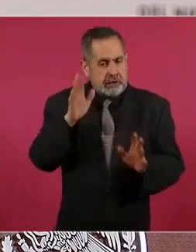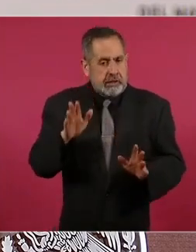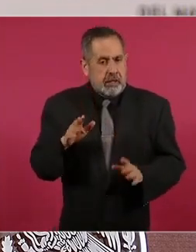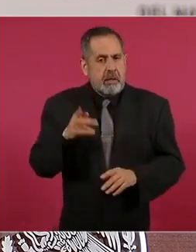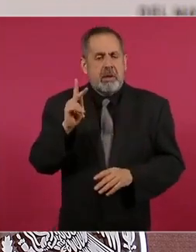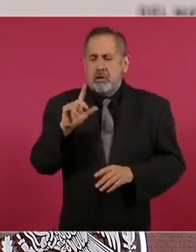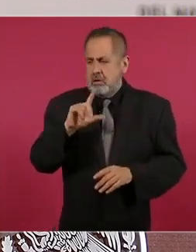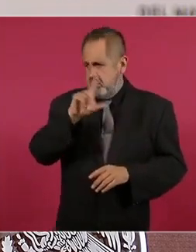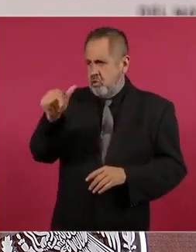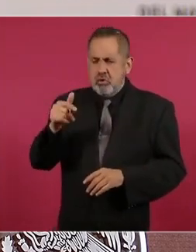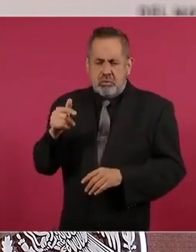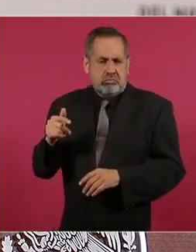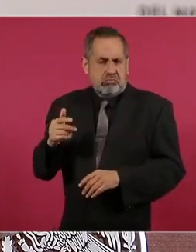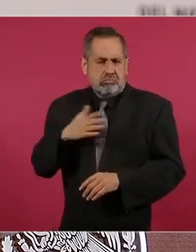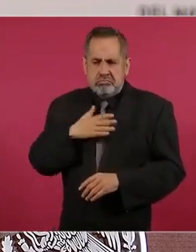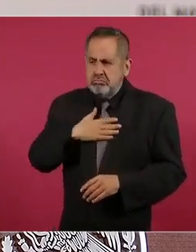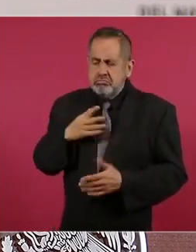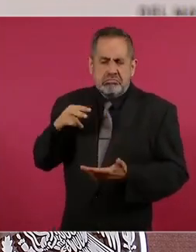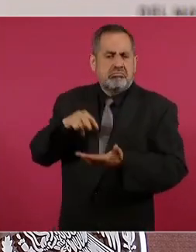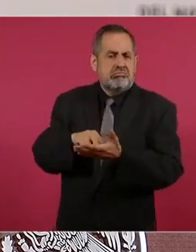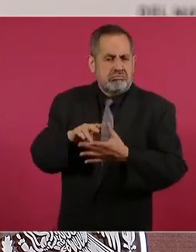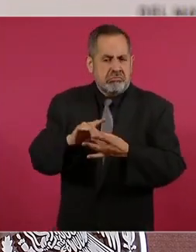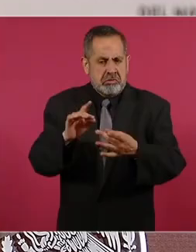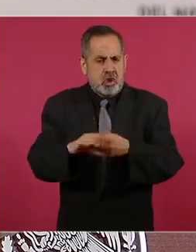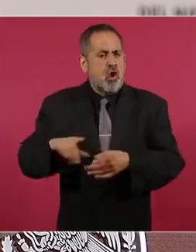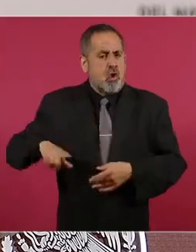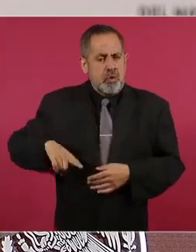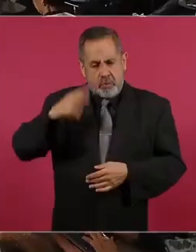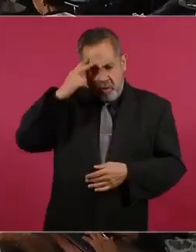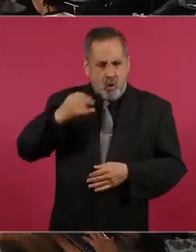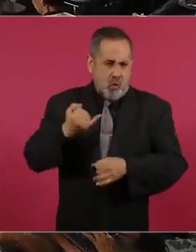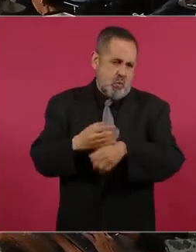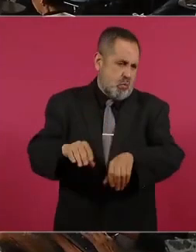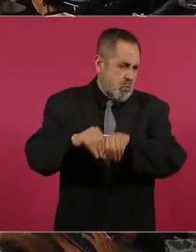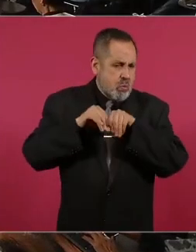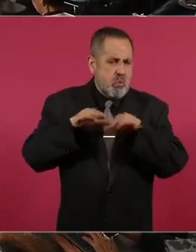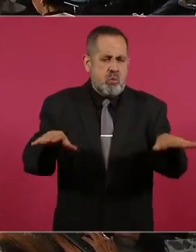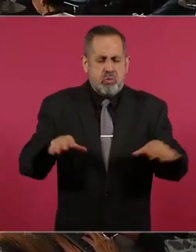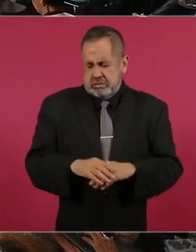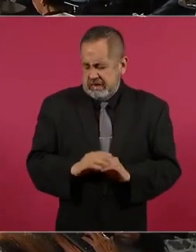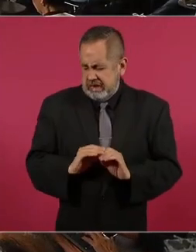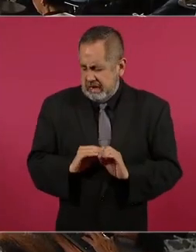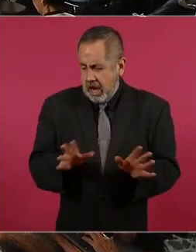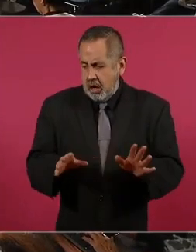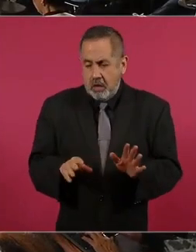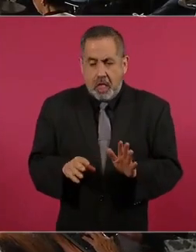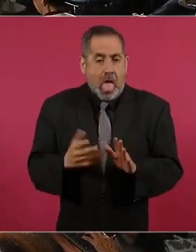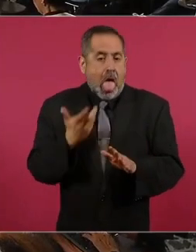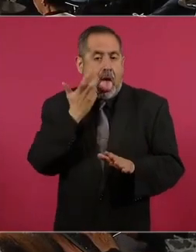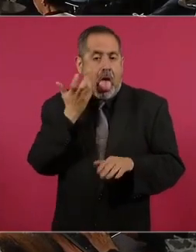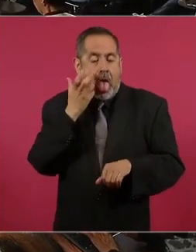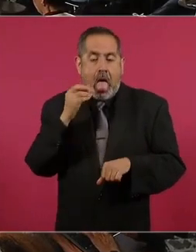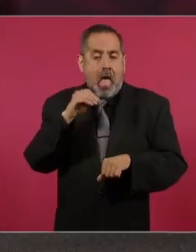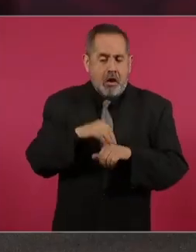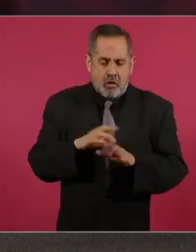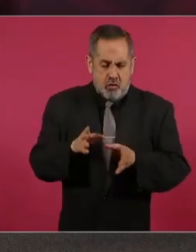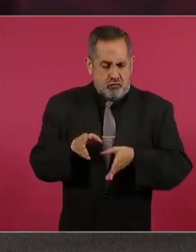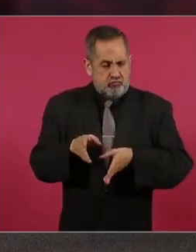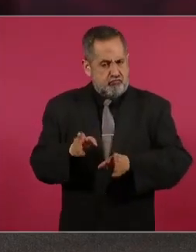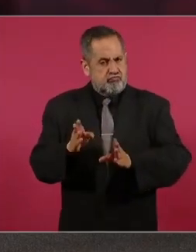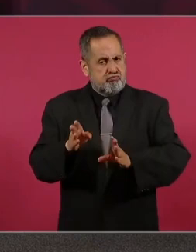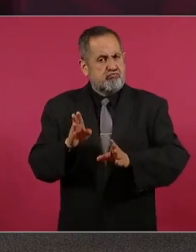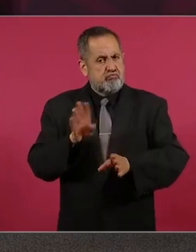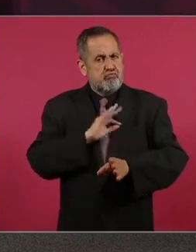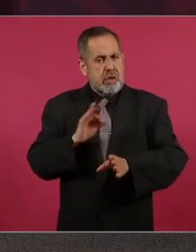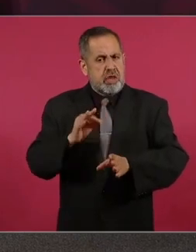momento el gobierno de México puede dar a conocer, sin alterar el curso